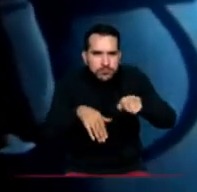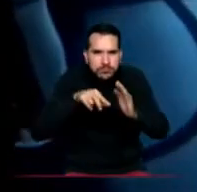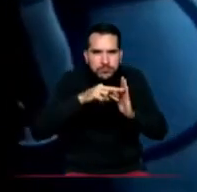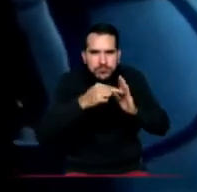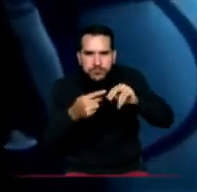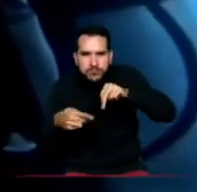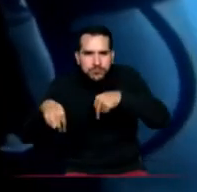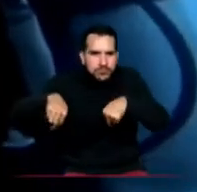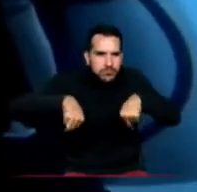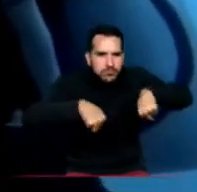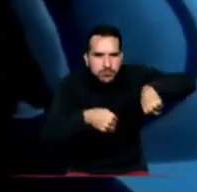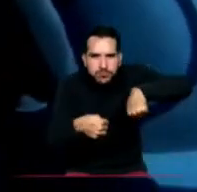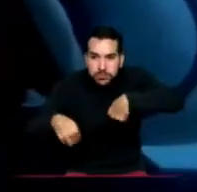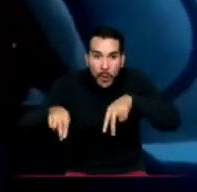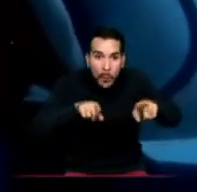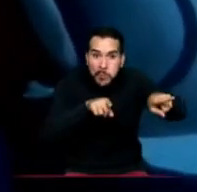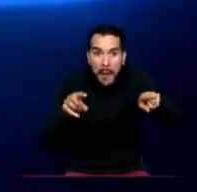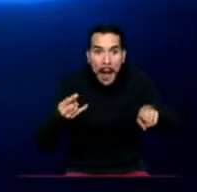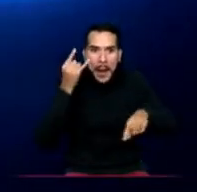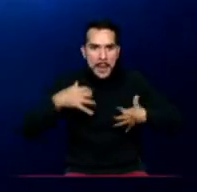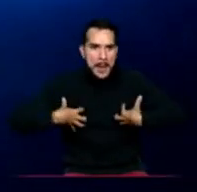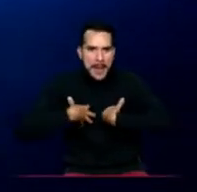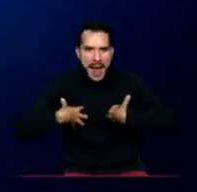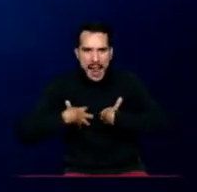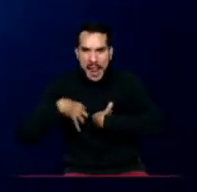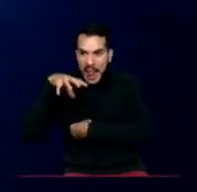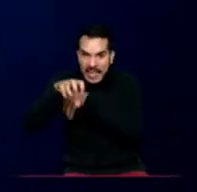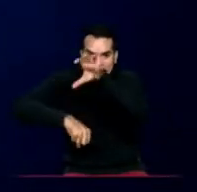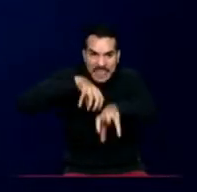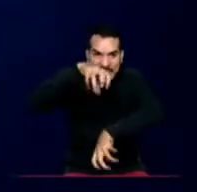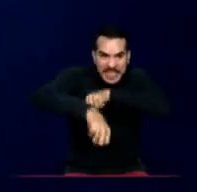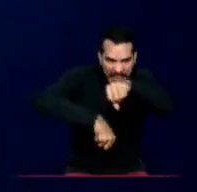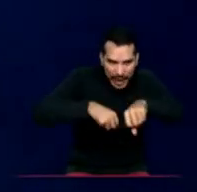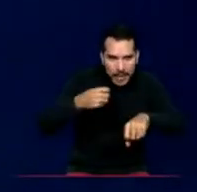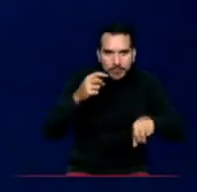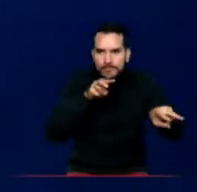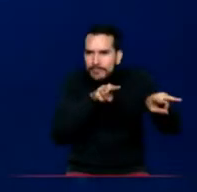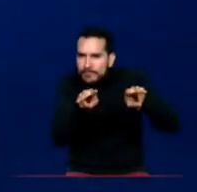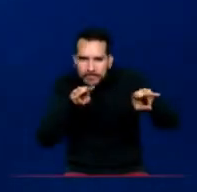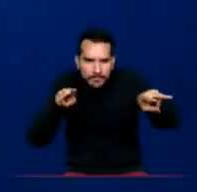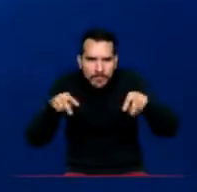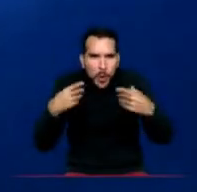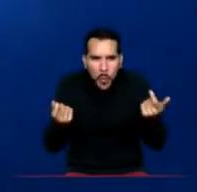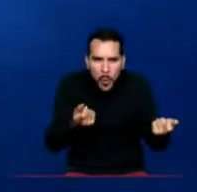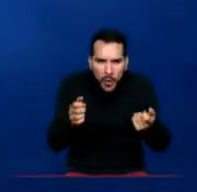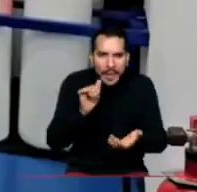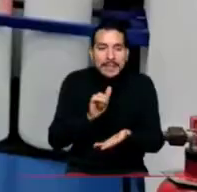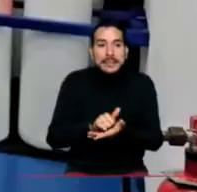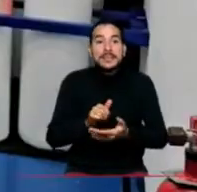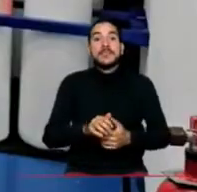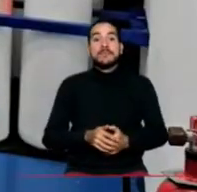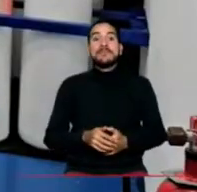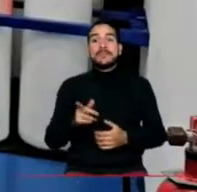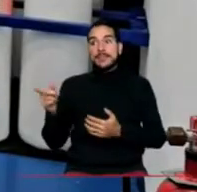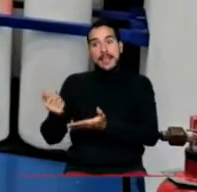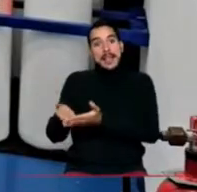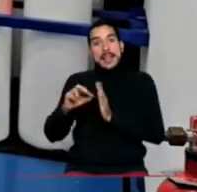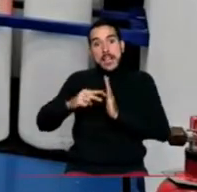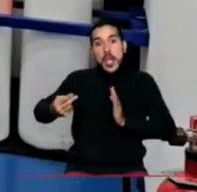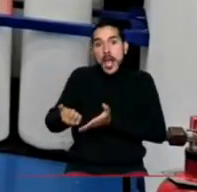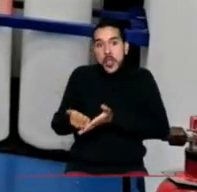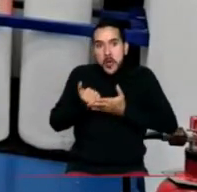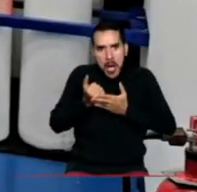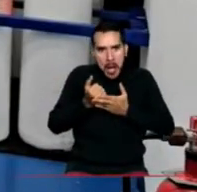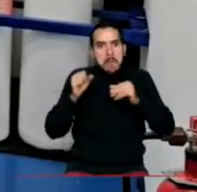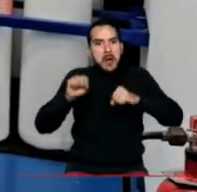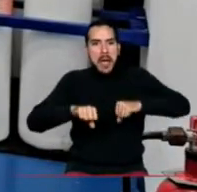difícil acceso. Nos permite realizar nuestra labor con más seguridad, extendiendo los tiempos de fondo y disminuyendo la saturación